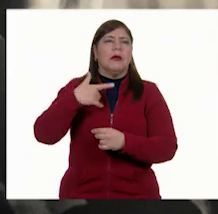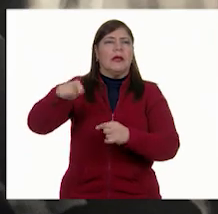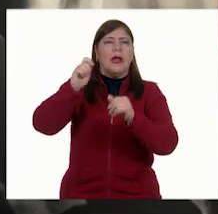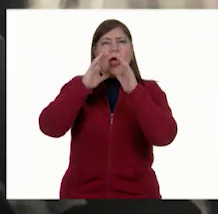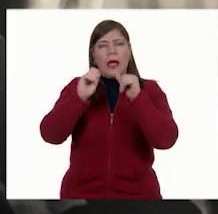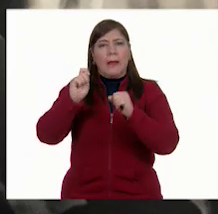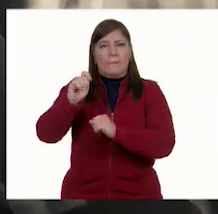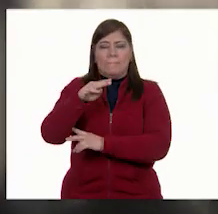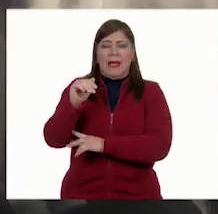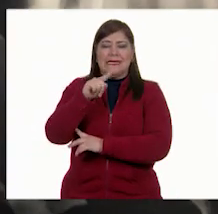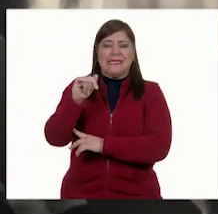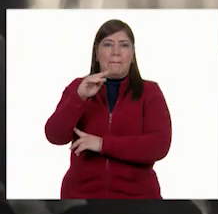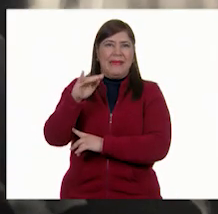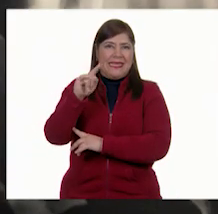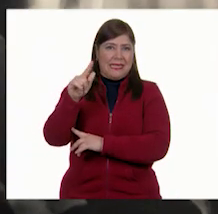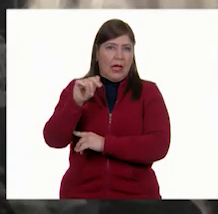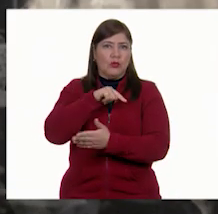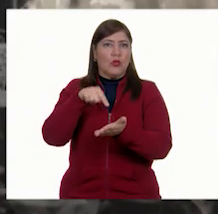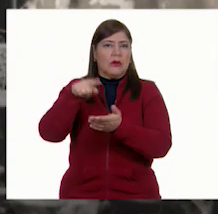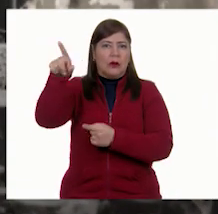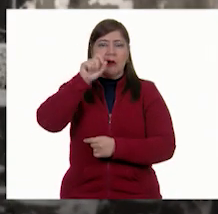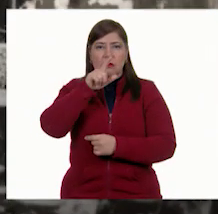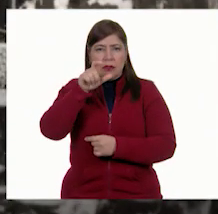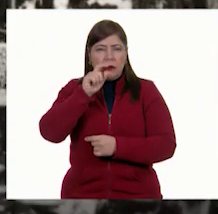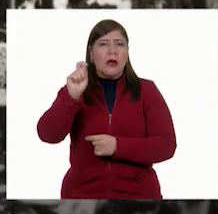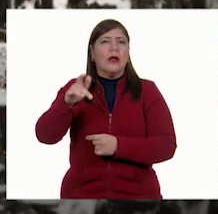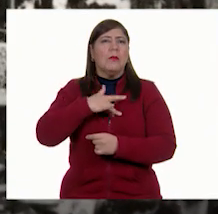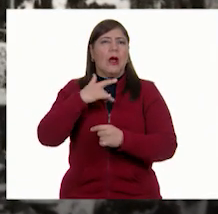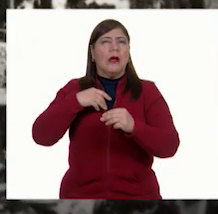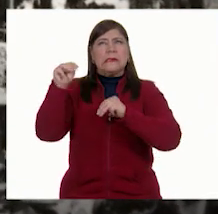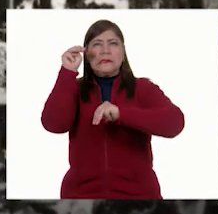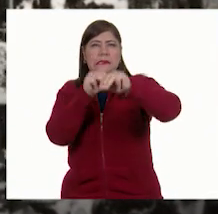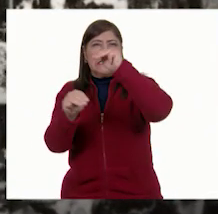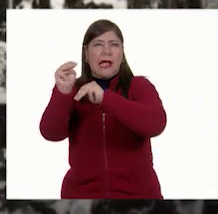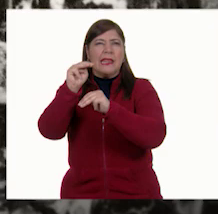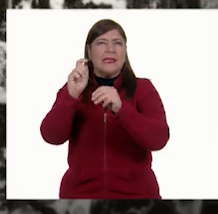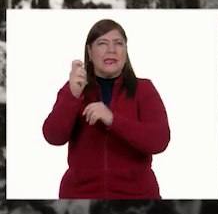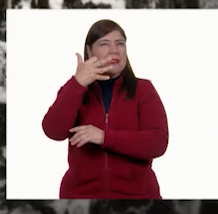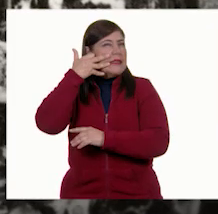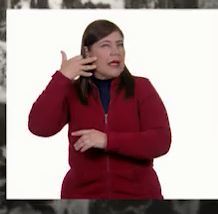en Mazamitla, Jalisco, en lo que se conoce como la Sierra del Tigre.